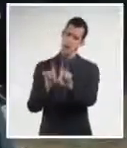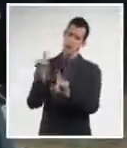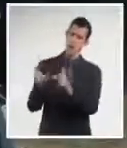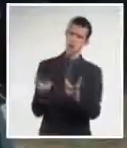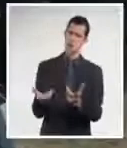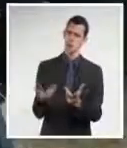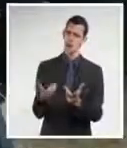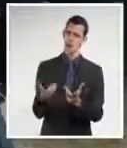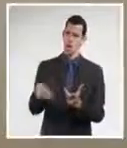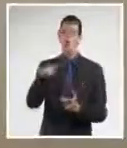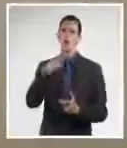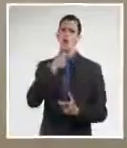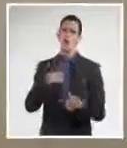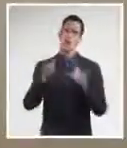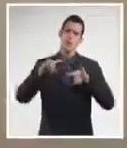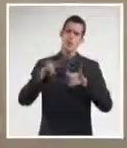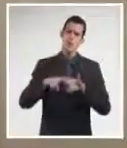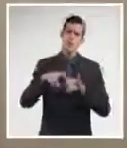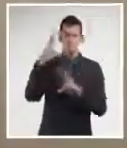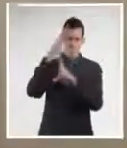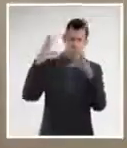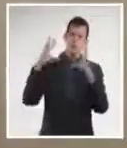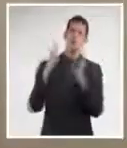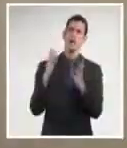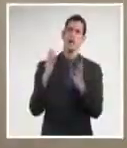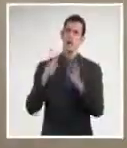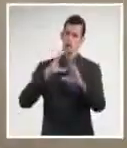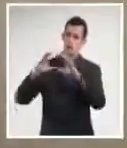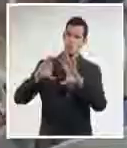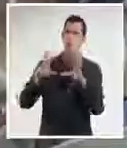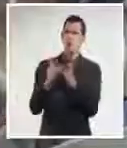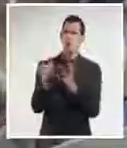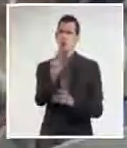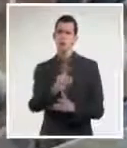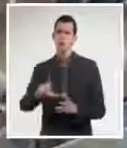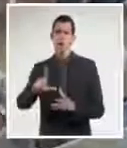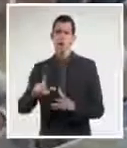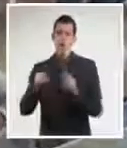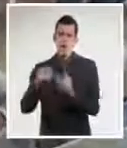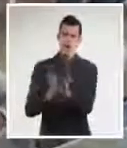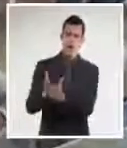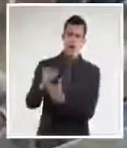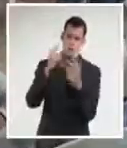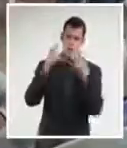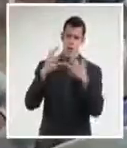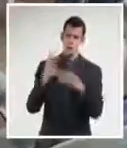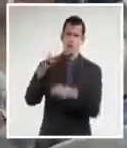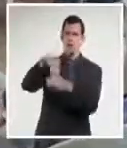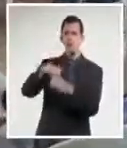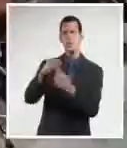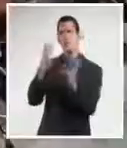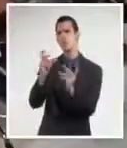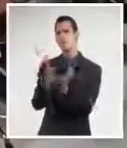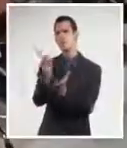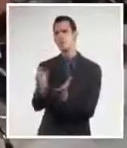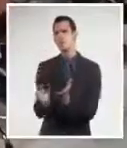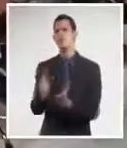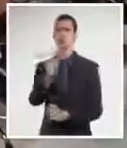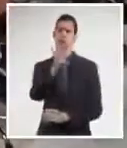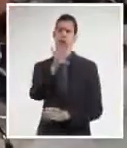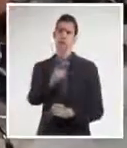de la Comunicación Social que actualmente desarrolla su segunda edición en el territorio con unos 40 estudiantes. Llegó además hasta